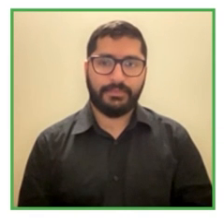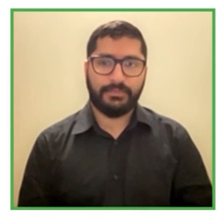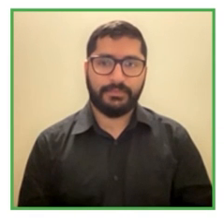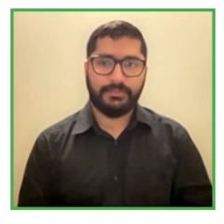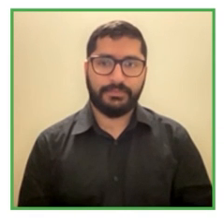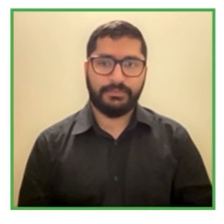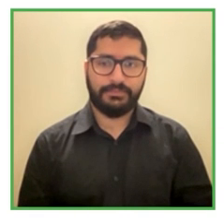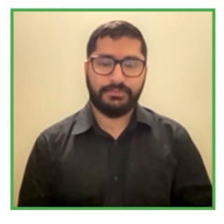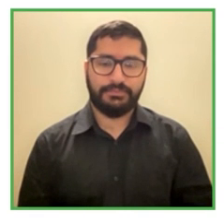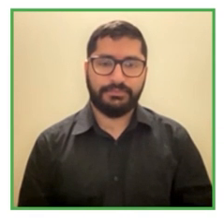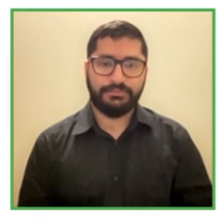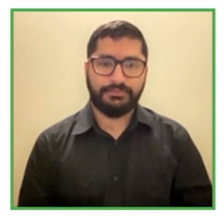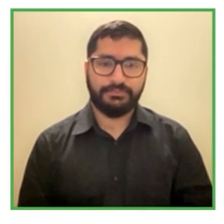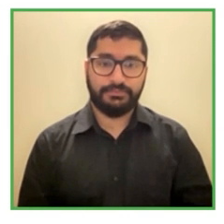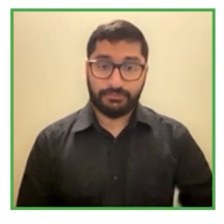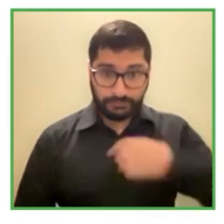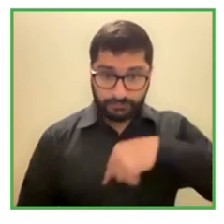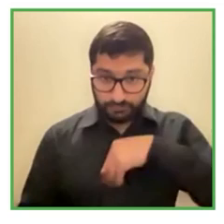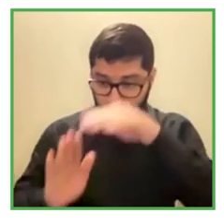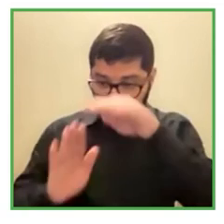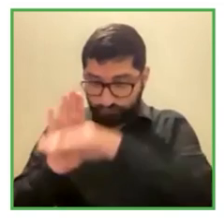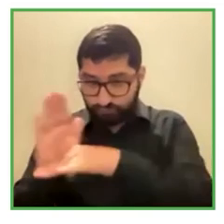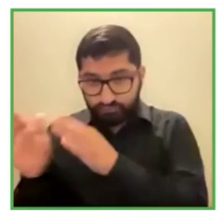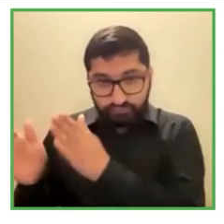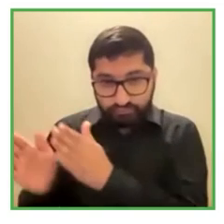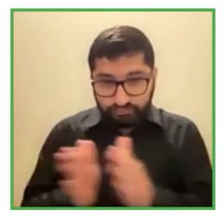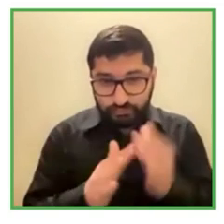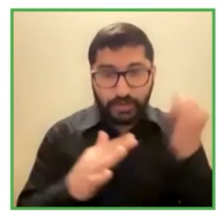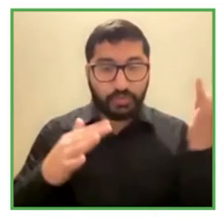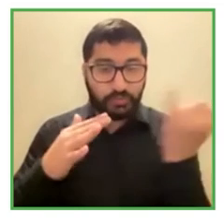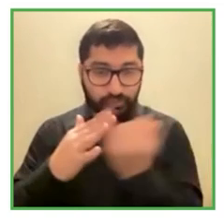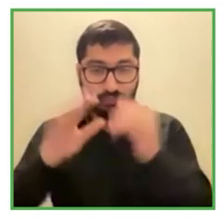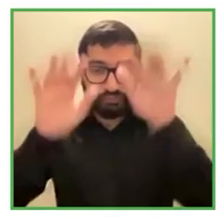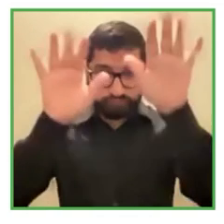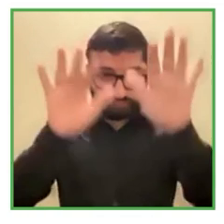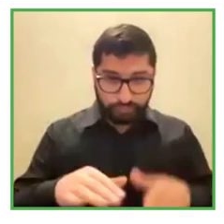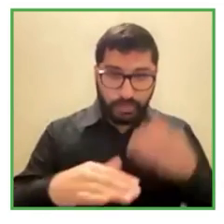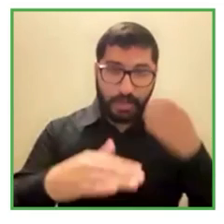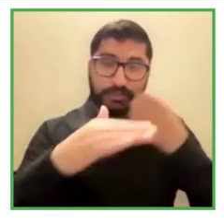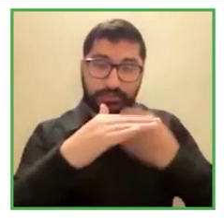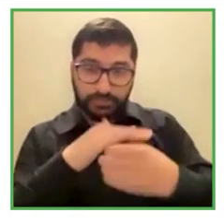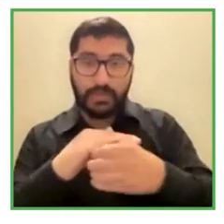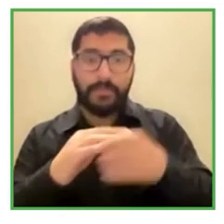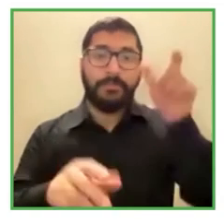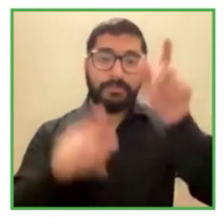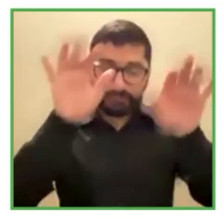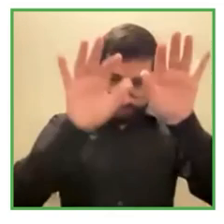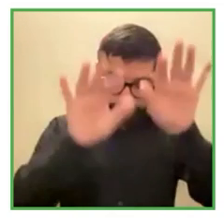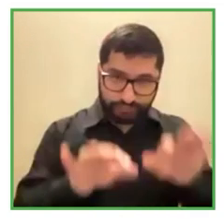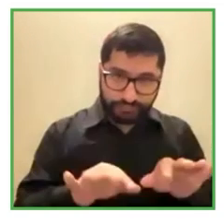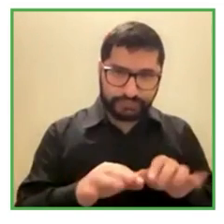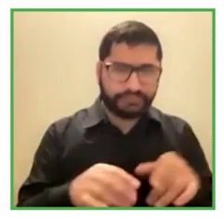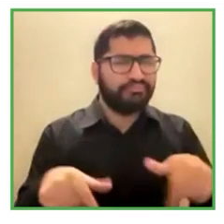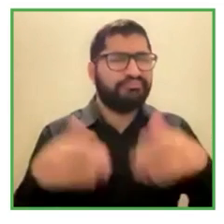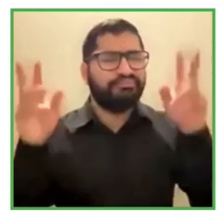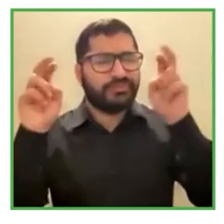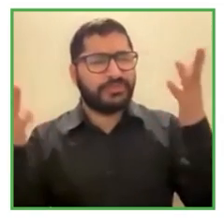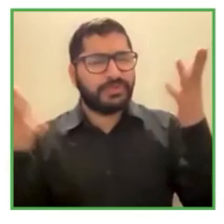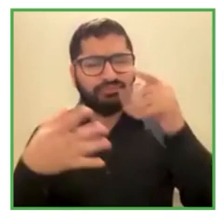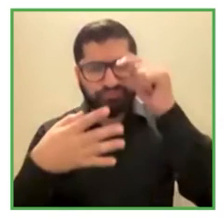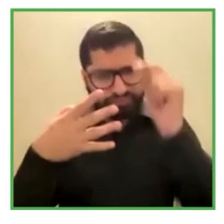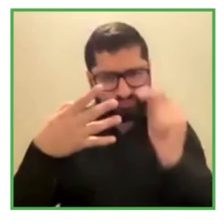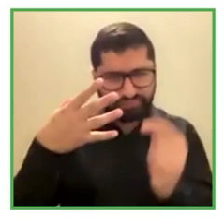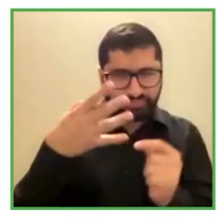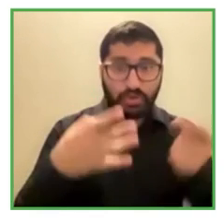Nuestros planes para la inclusión digital y la accesibilidad digital son que, de hecho, estamos cambiando